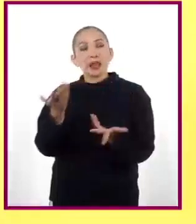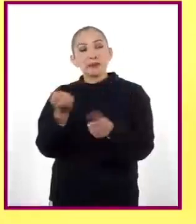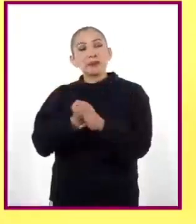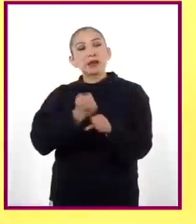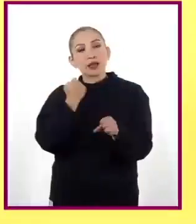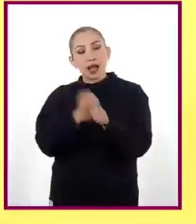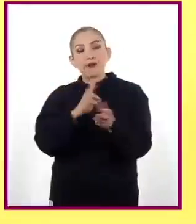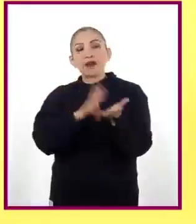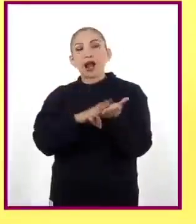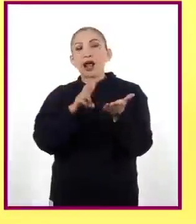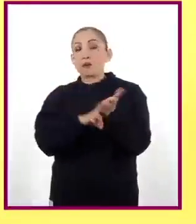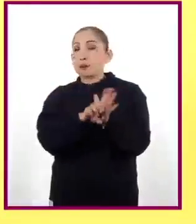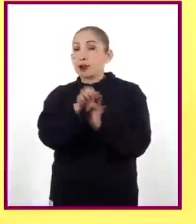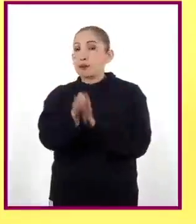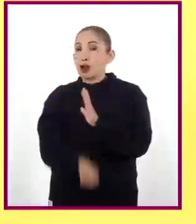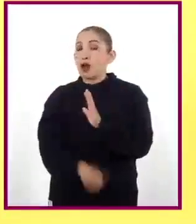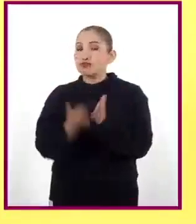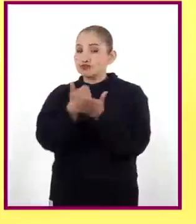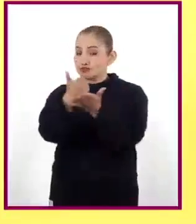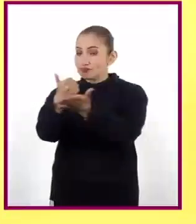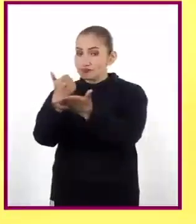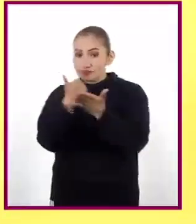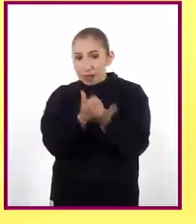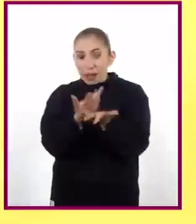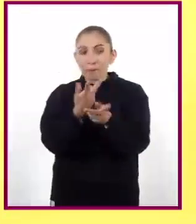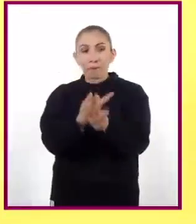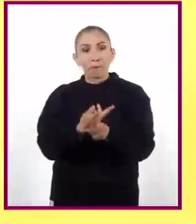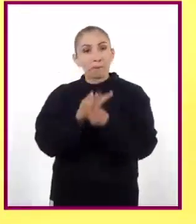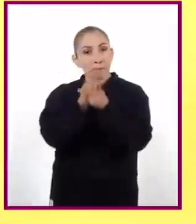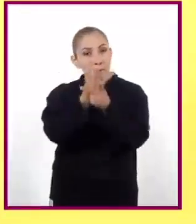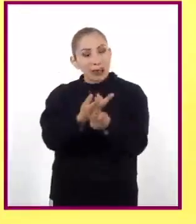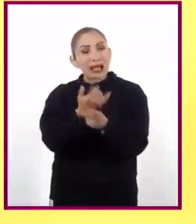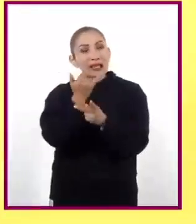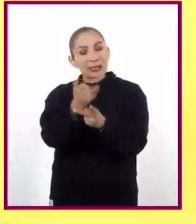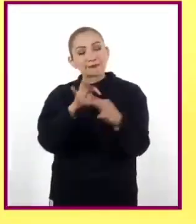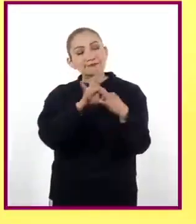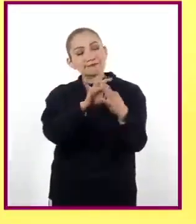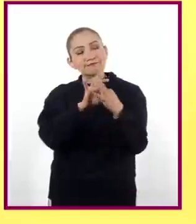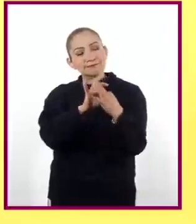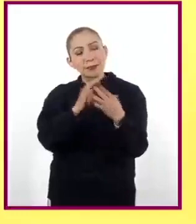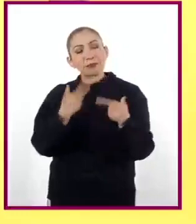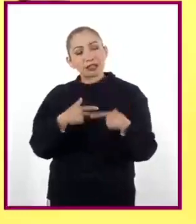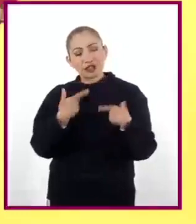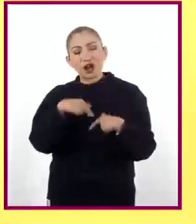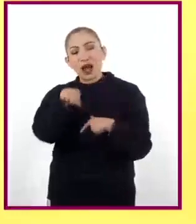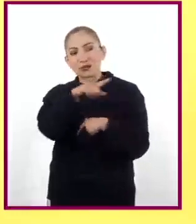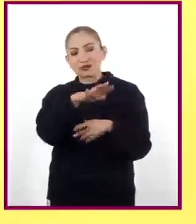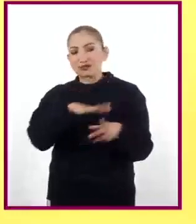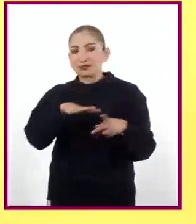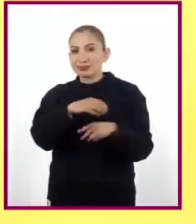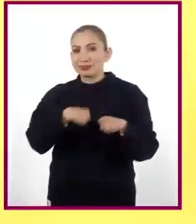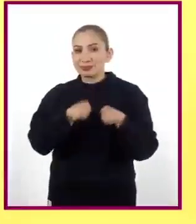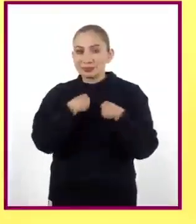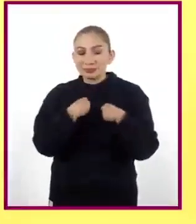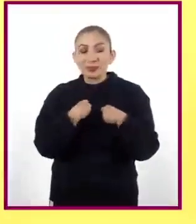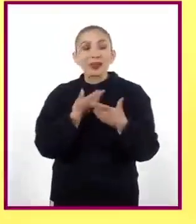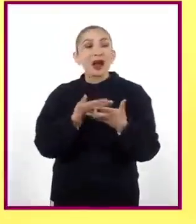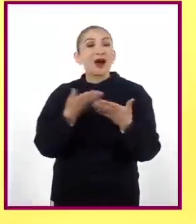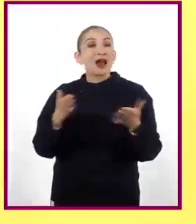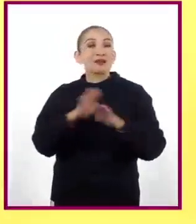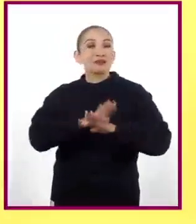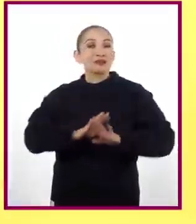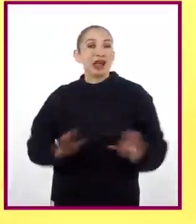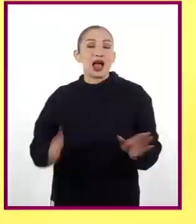en práctica valores como la solidaridad, la paciencia y la empatía con las personas que los rodean. Ha llegado